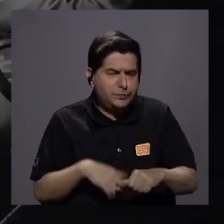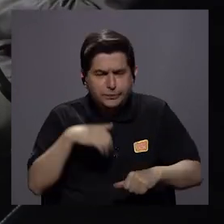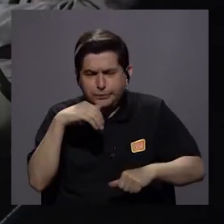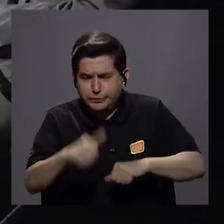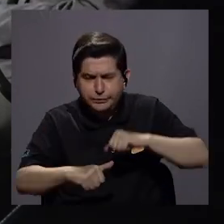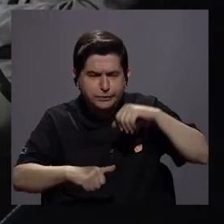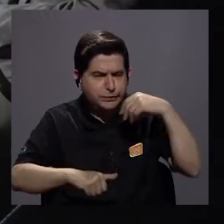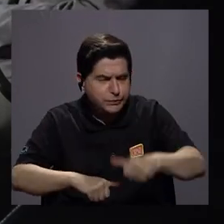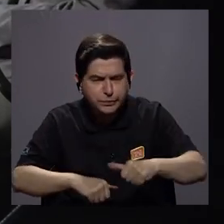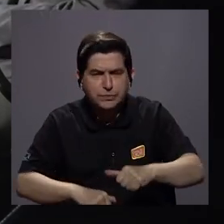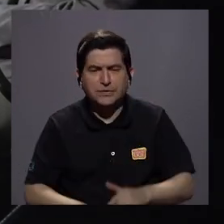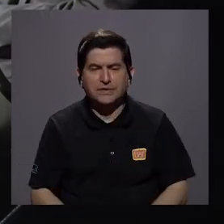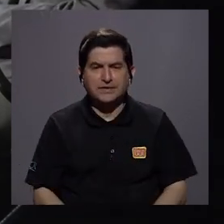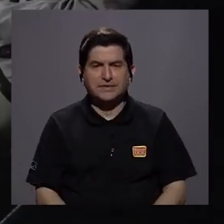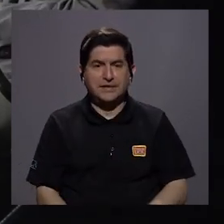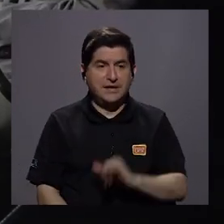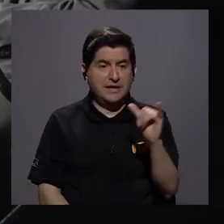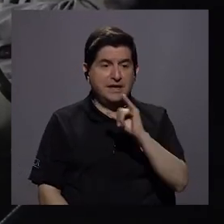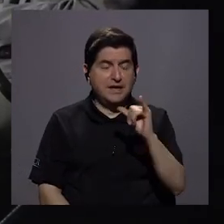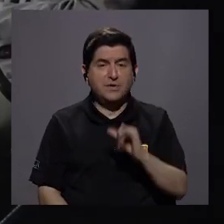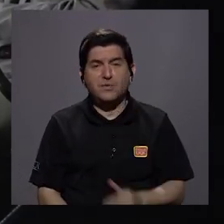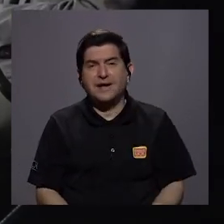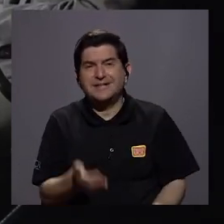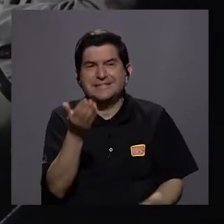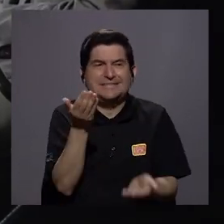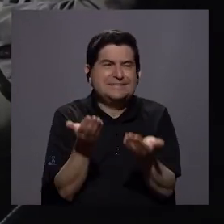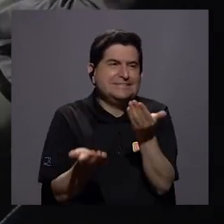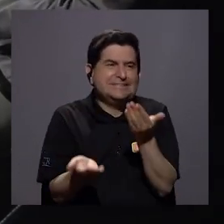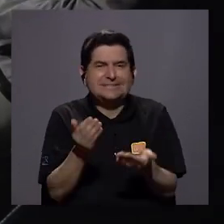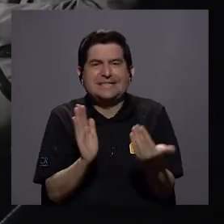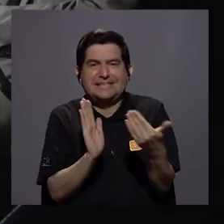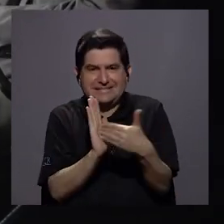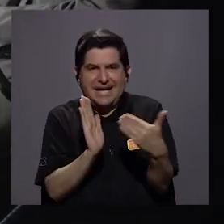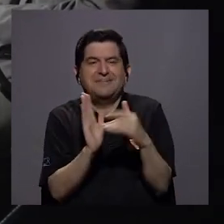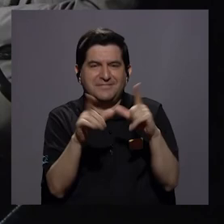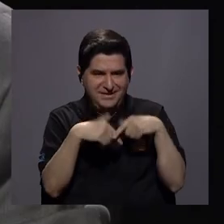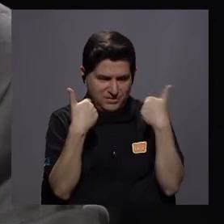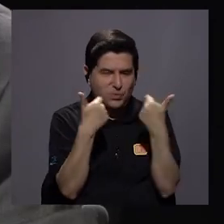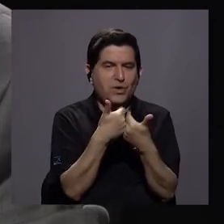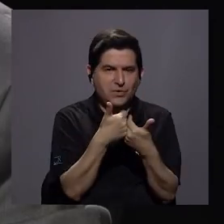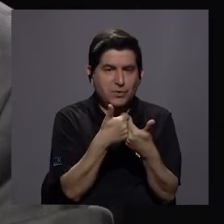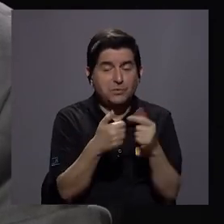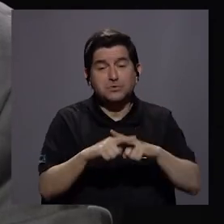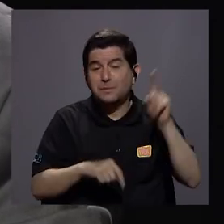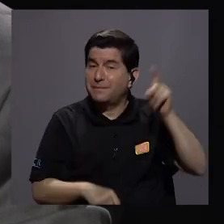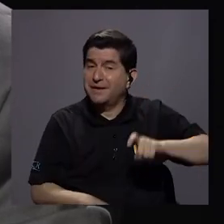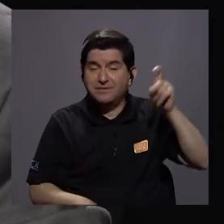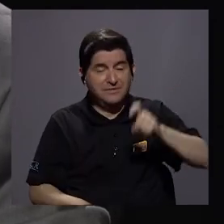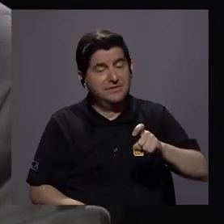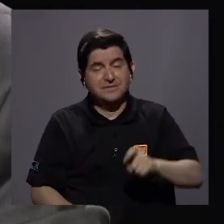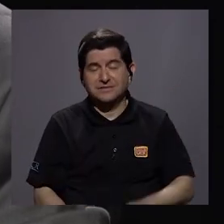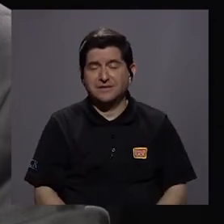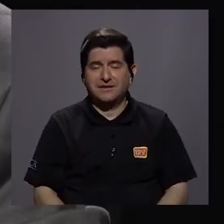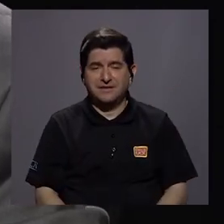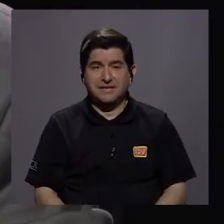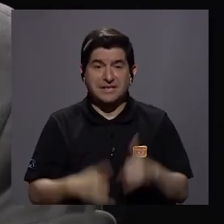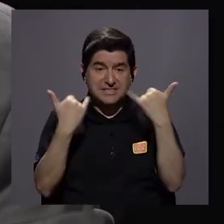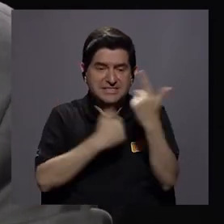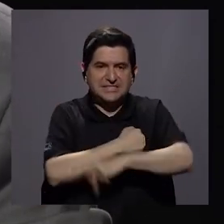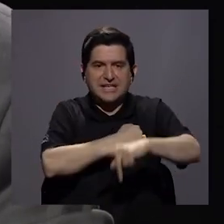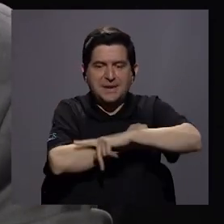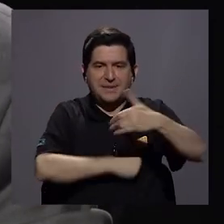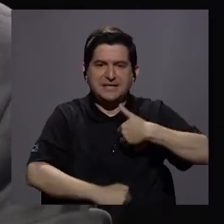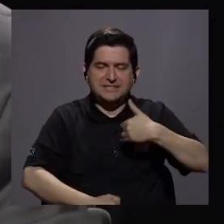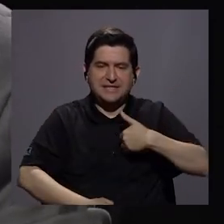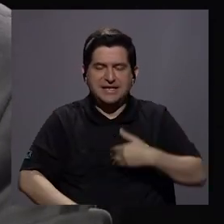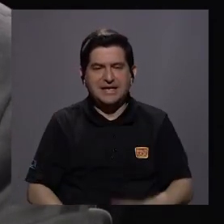hizo, digamos, en alguna medida afectó a sectores. Pero era necesaria hacerla, porque ya el país venía con un